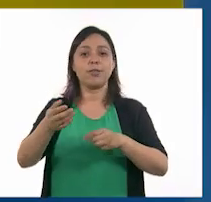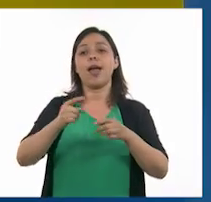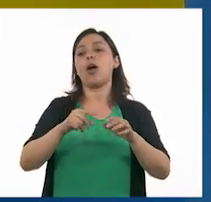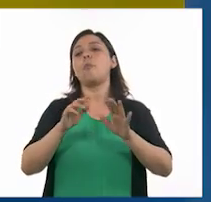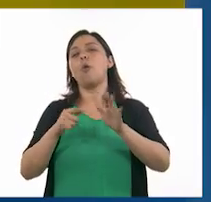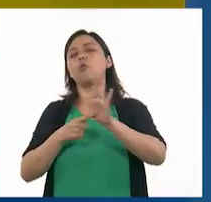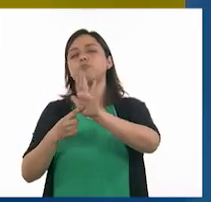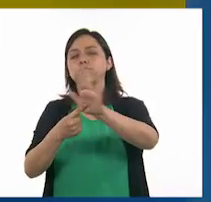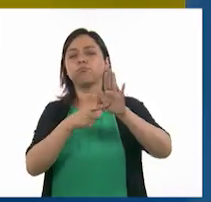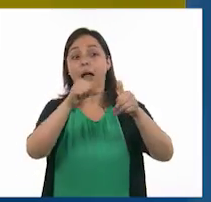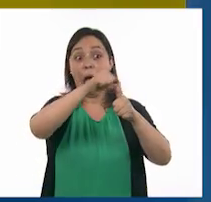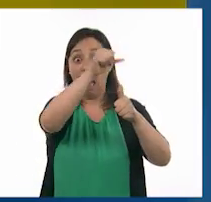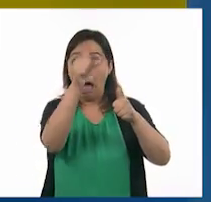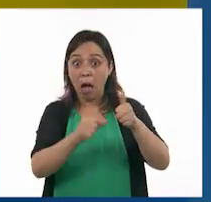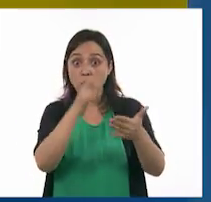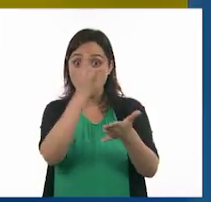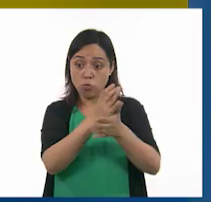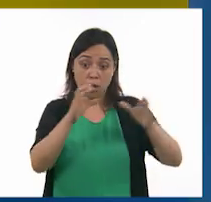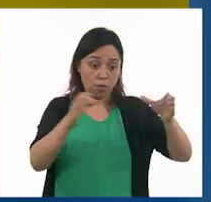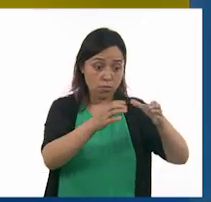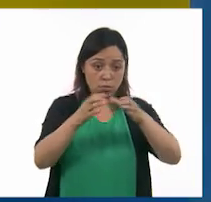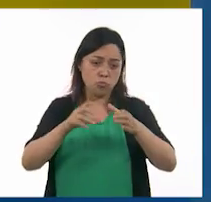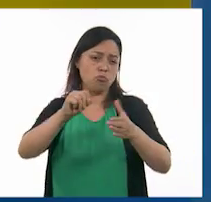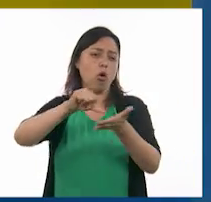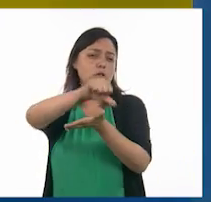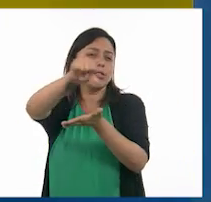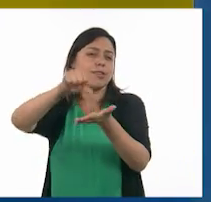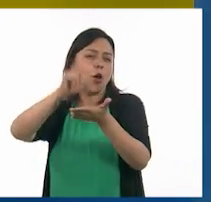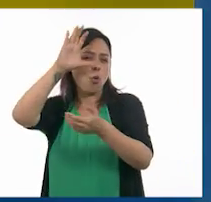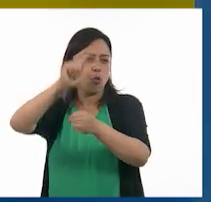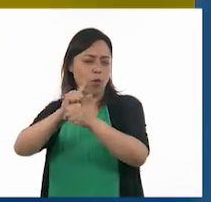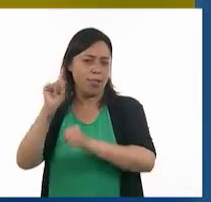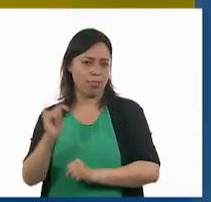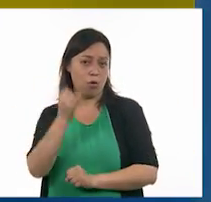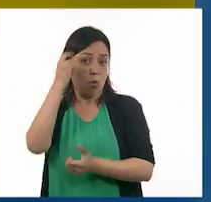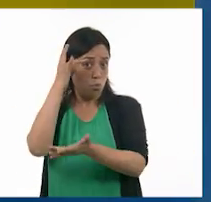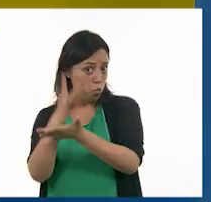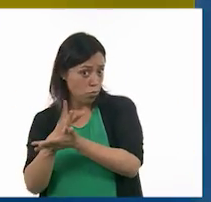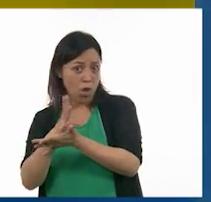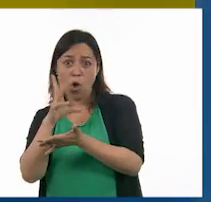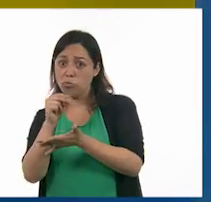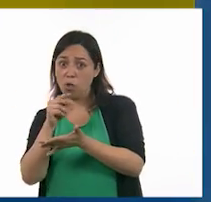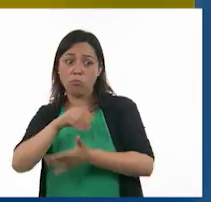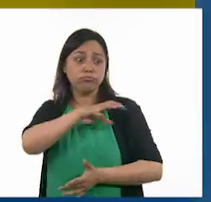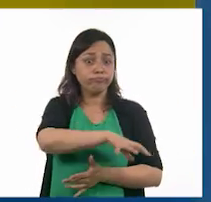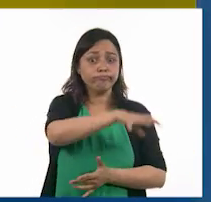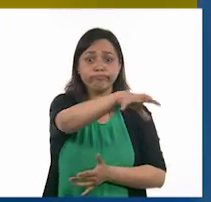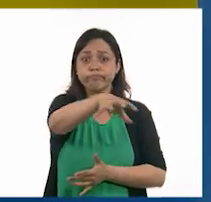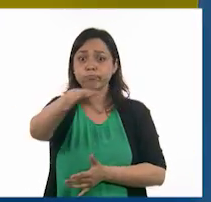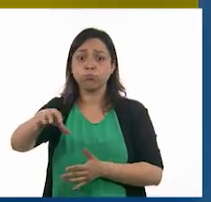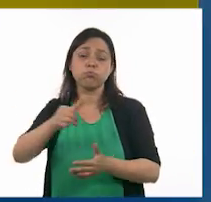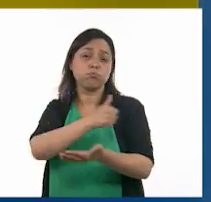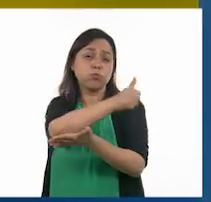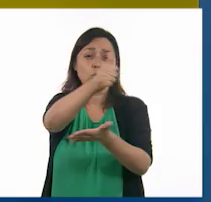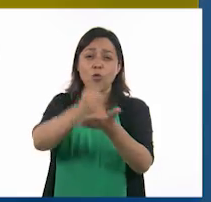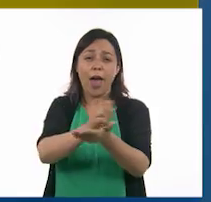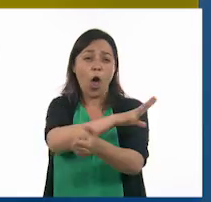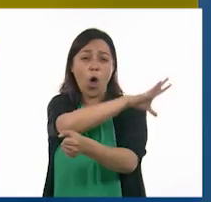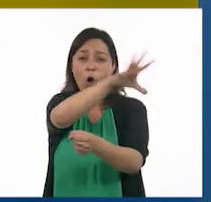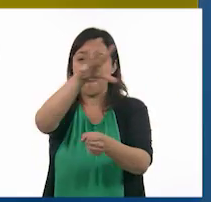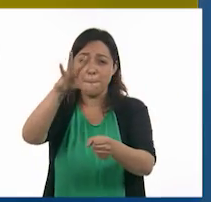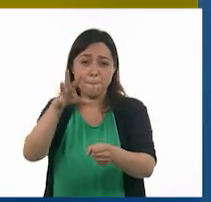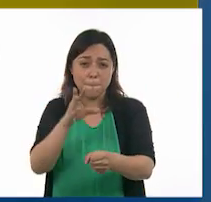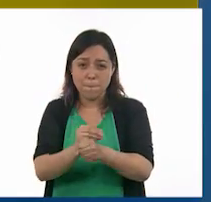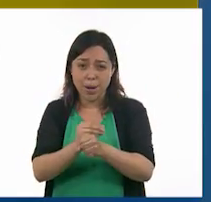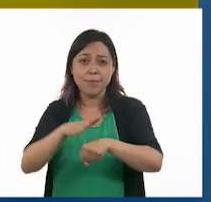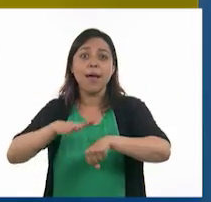limita a espacios cerrados, como en el Centro Cultural Tijuana, sino que se extiende a lo largo de la ciudad, debido a que